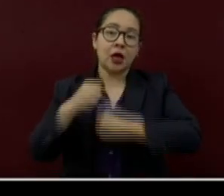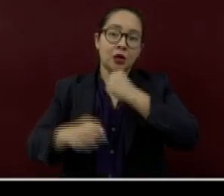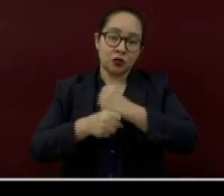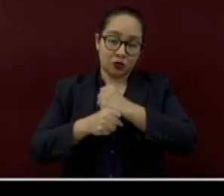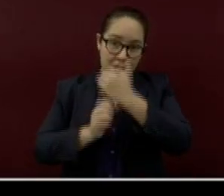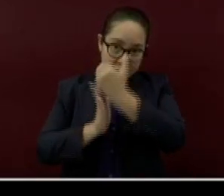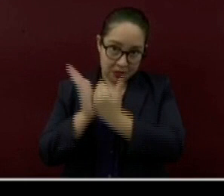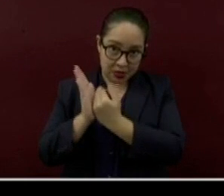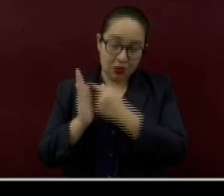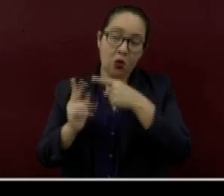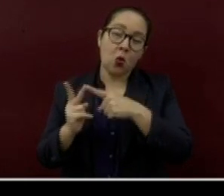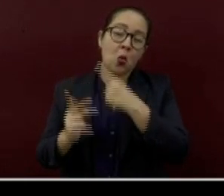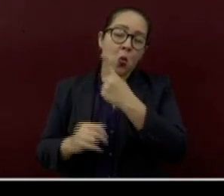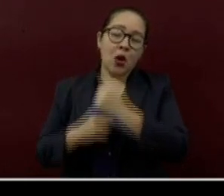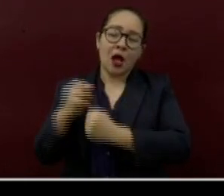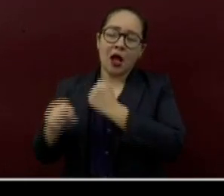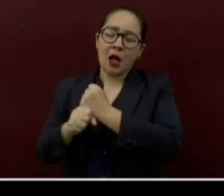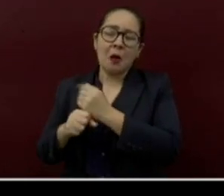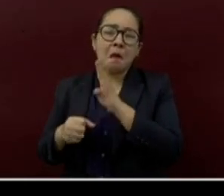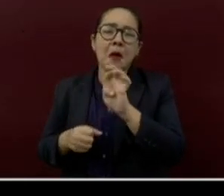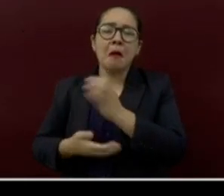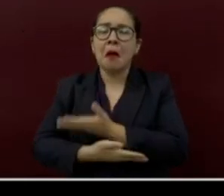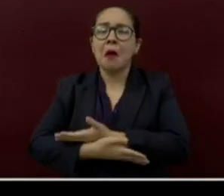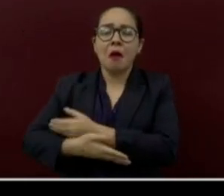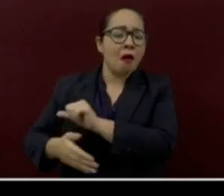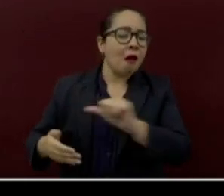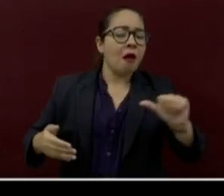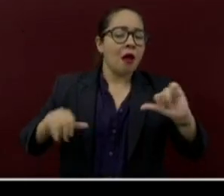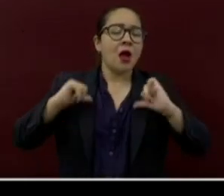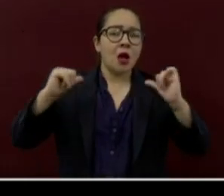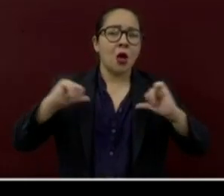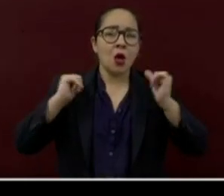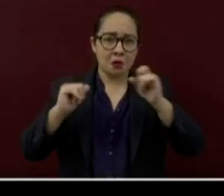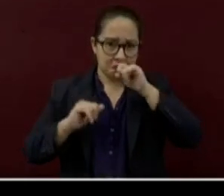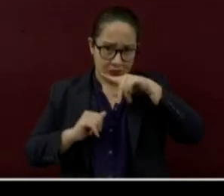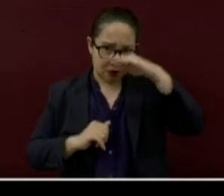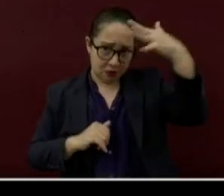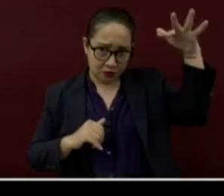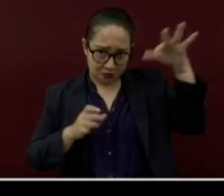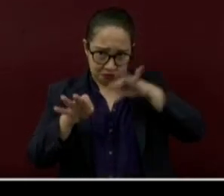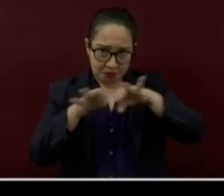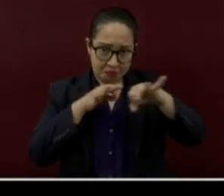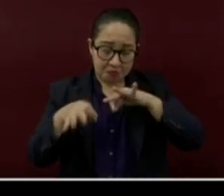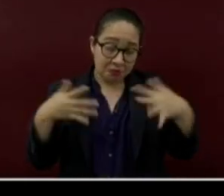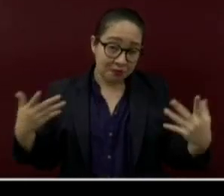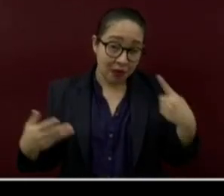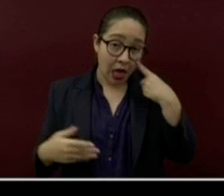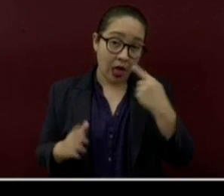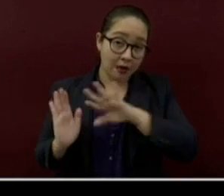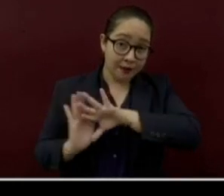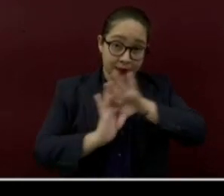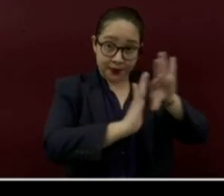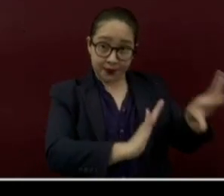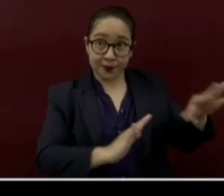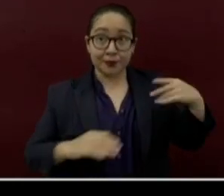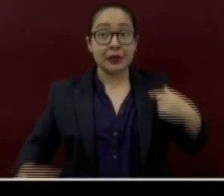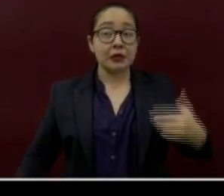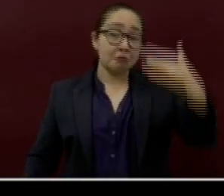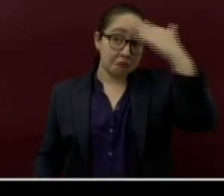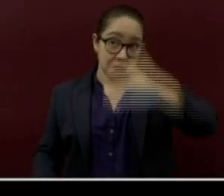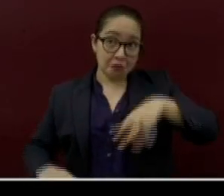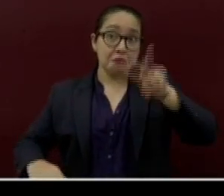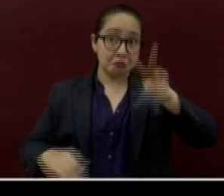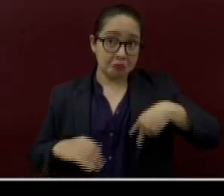de un año adolescentes y personas en edad productiva y fíjense en este otro dato que ahora quiero resaltar si bien es